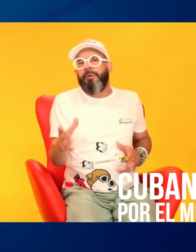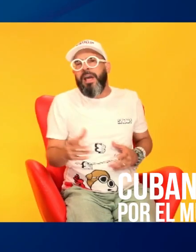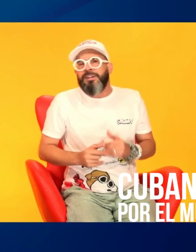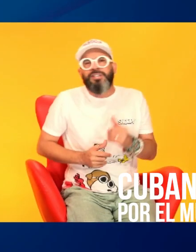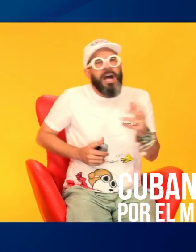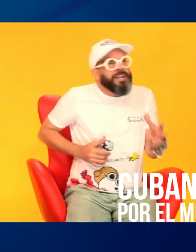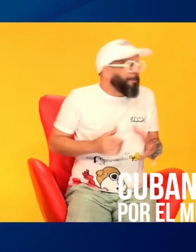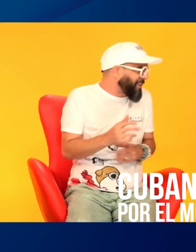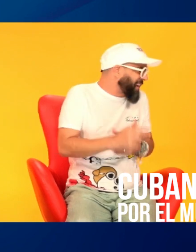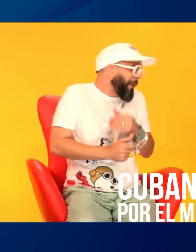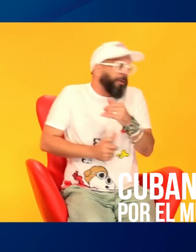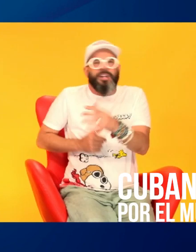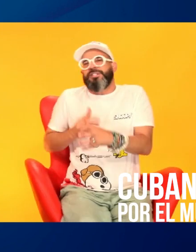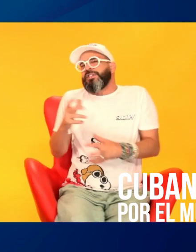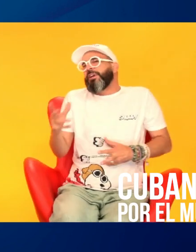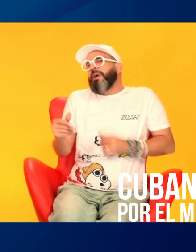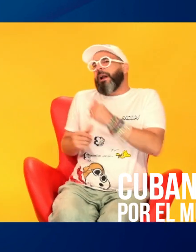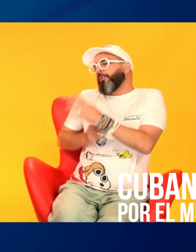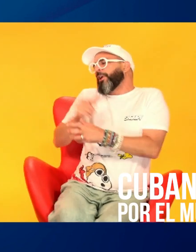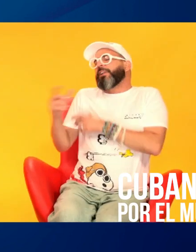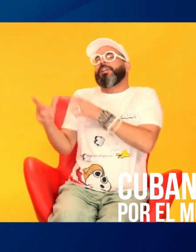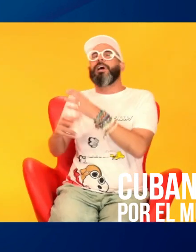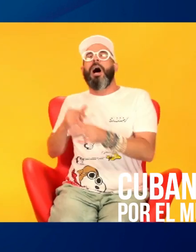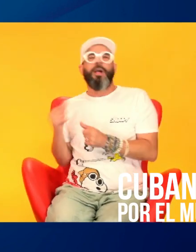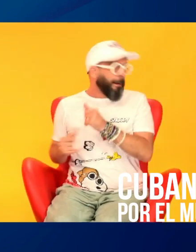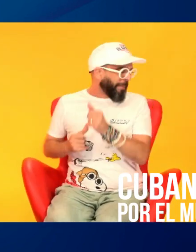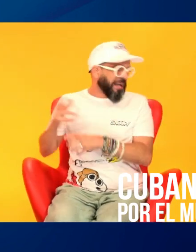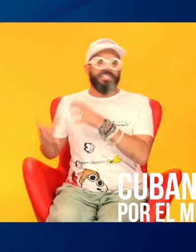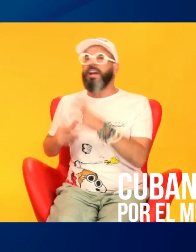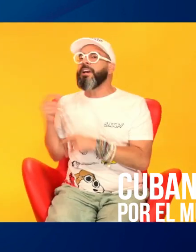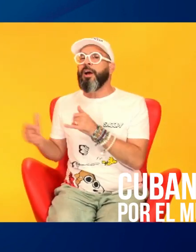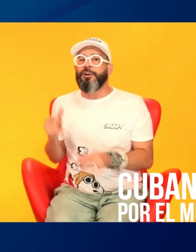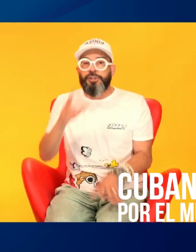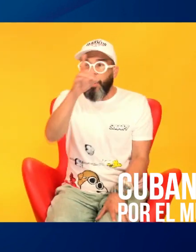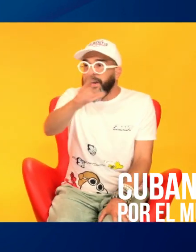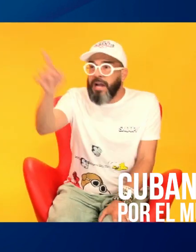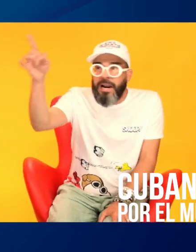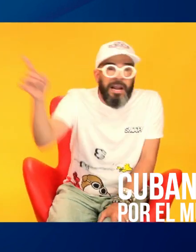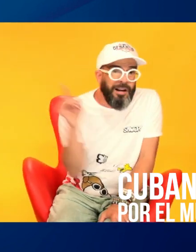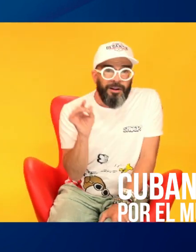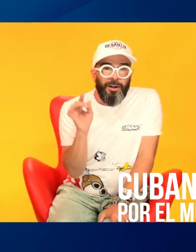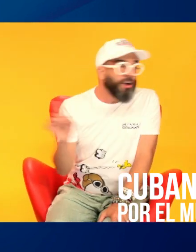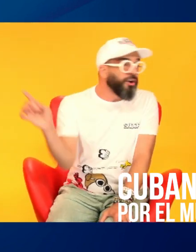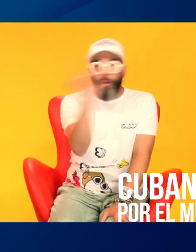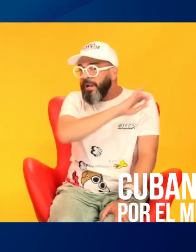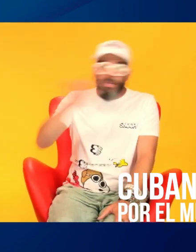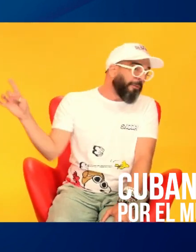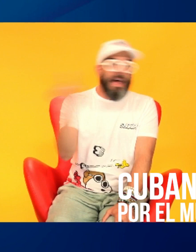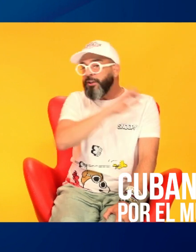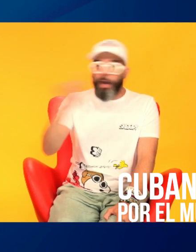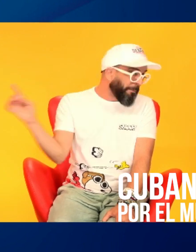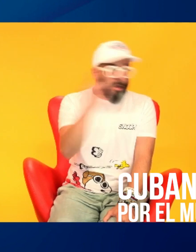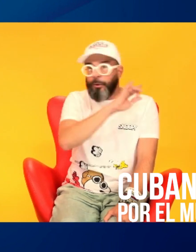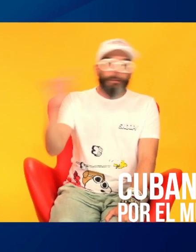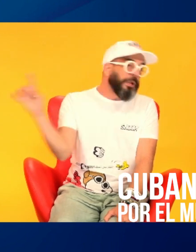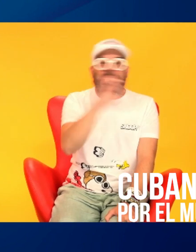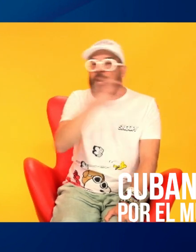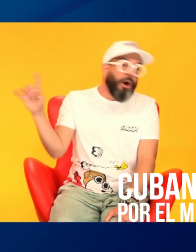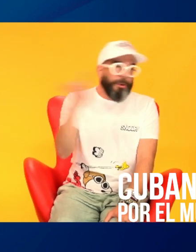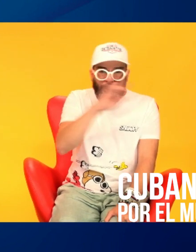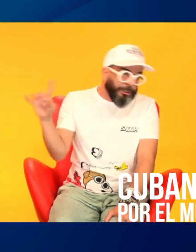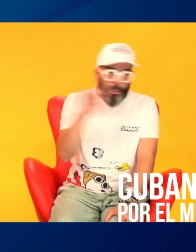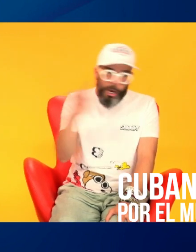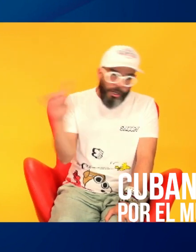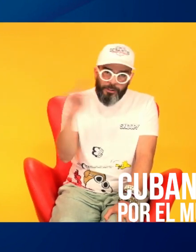A veces hay que pasar por encima de la política para hacer negocio. Ahí Canel no está hablando del Producto